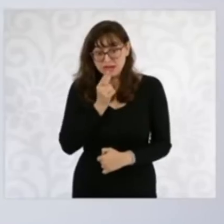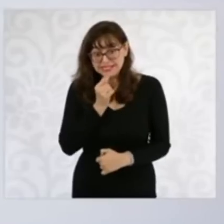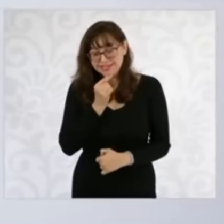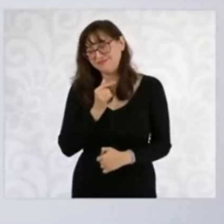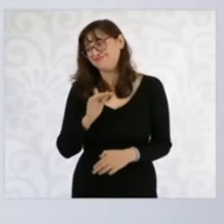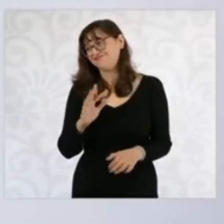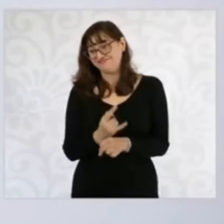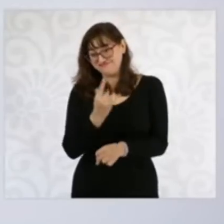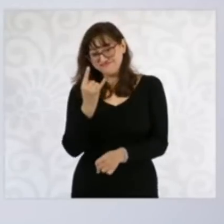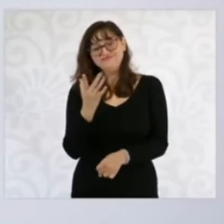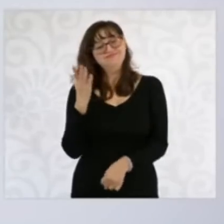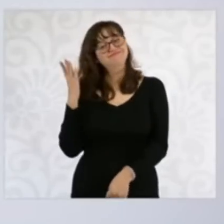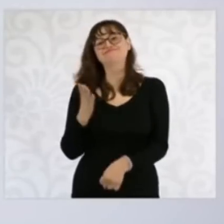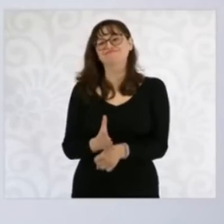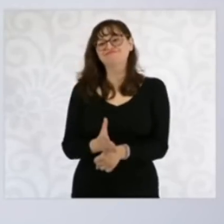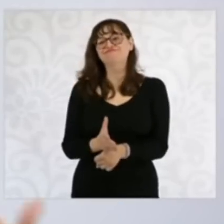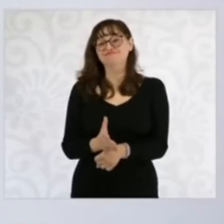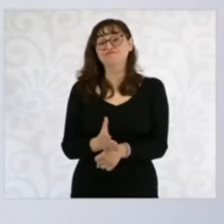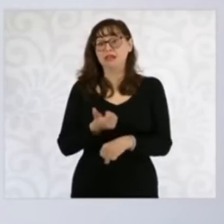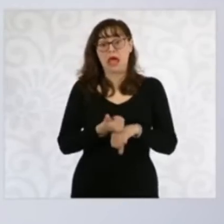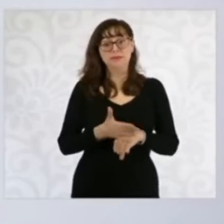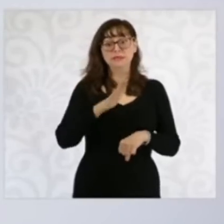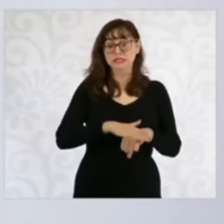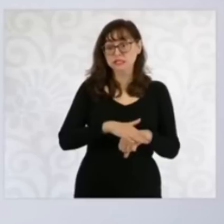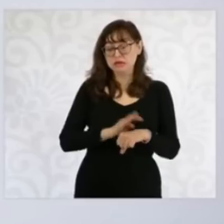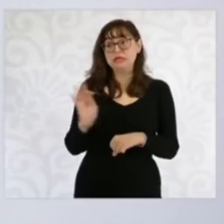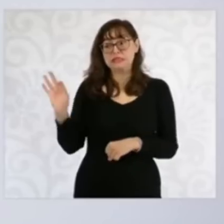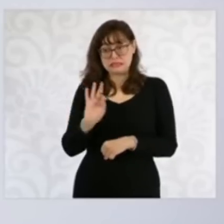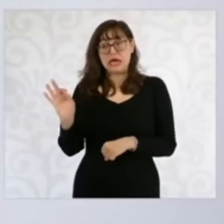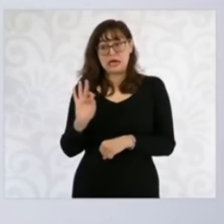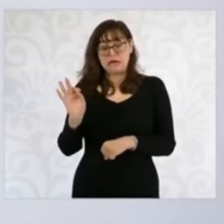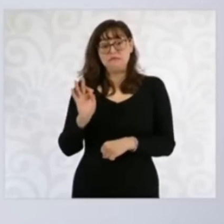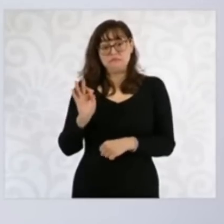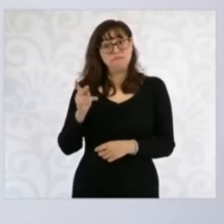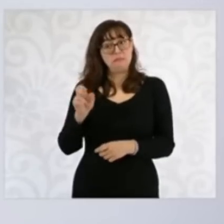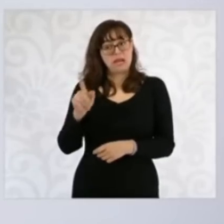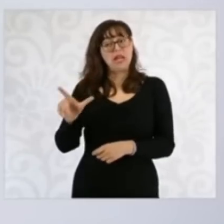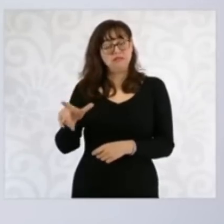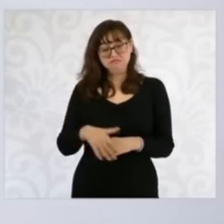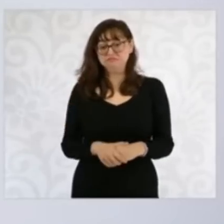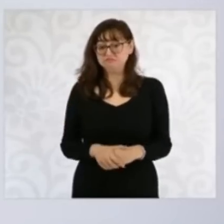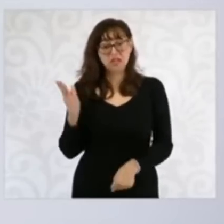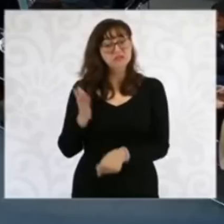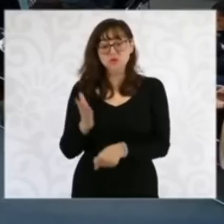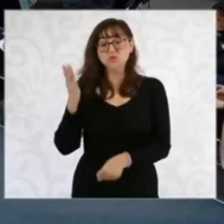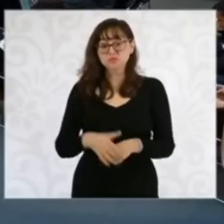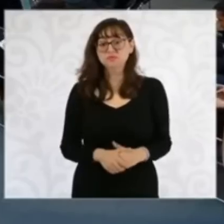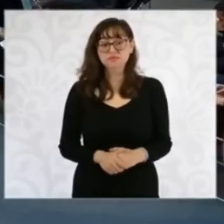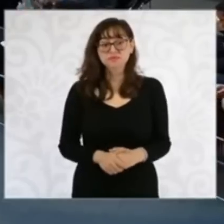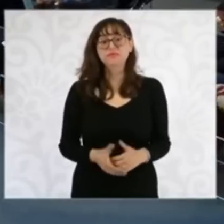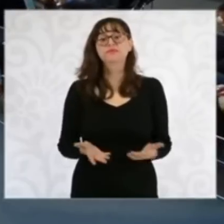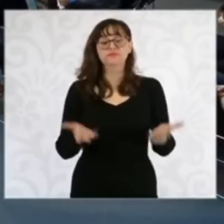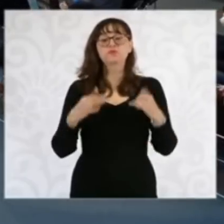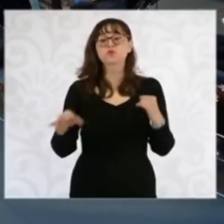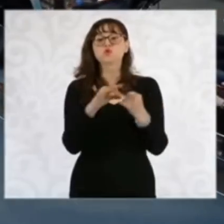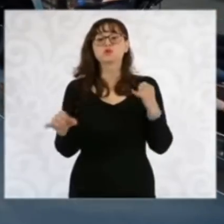Armadas, pues tiene que sancionarse administrativa y si es el caso y lo amerita incluso penalmente. Bueno, vamos a